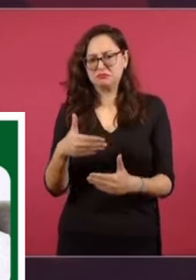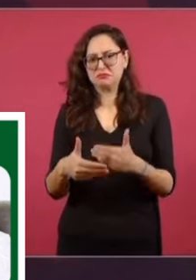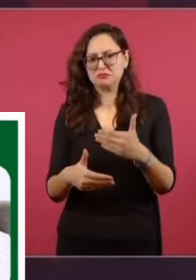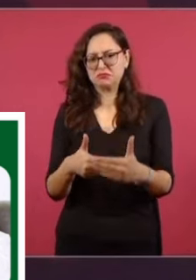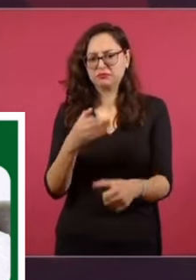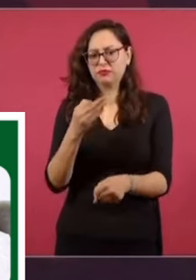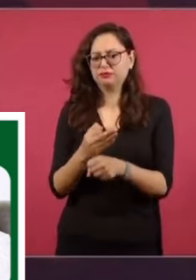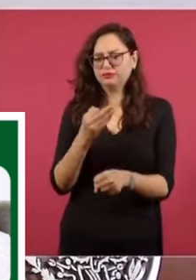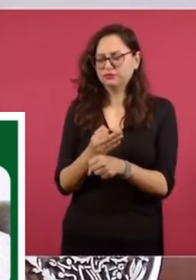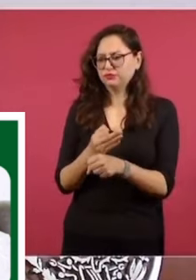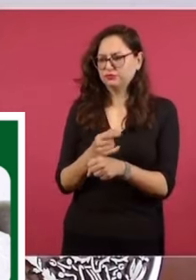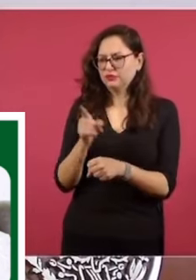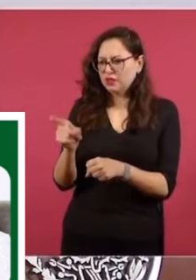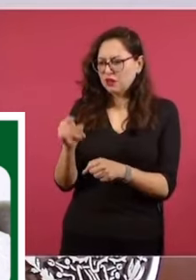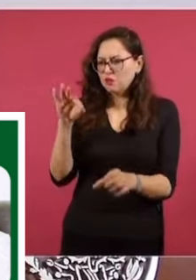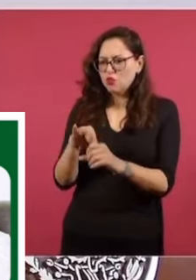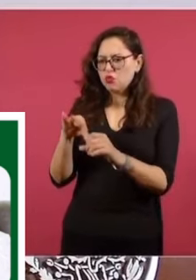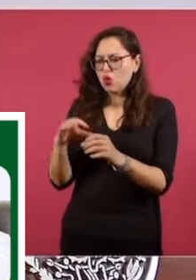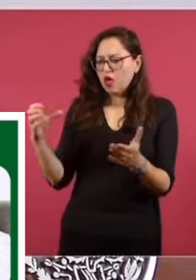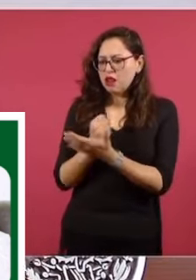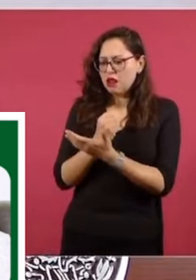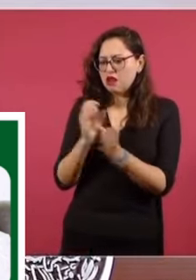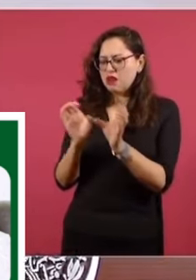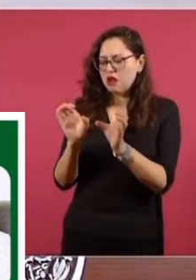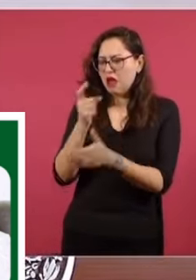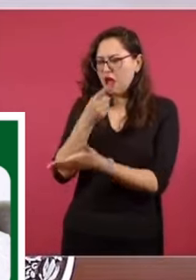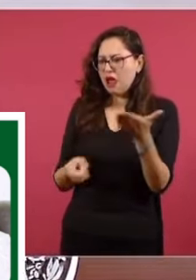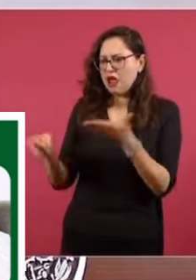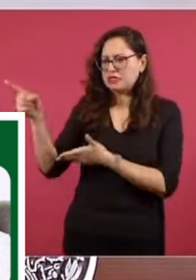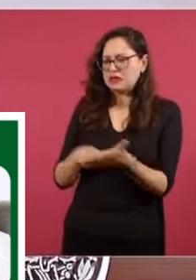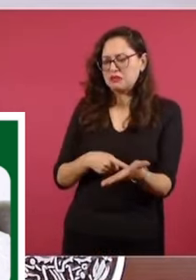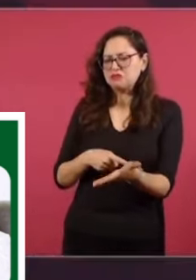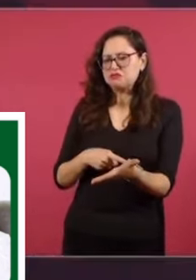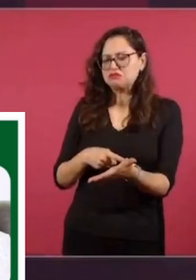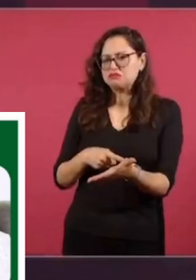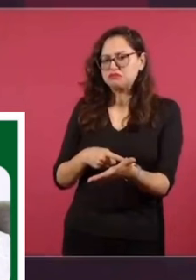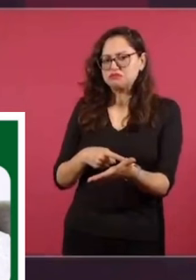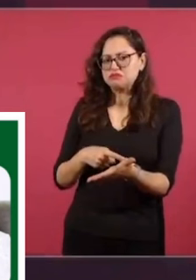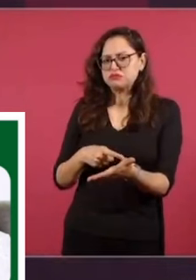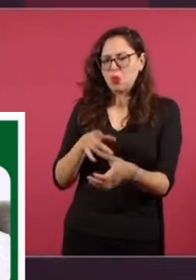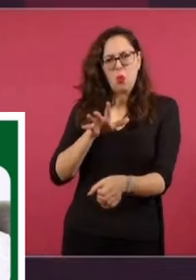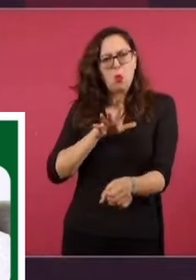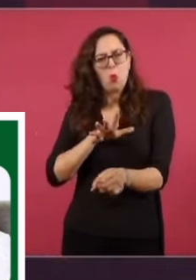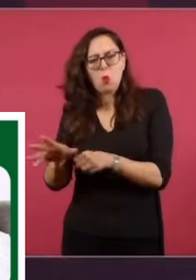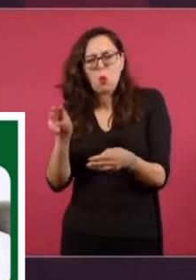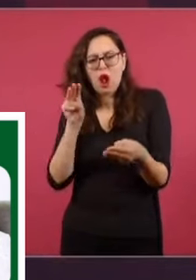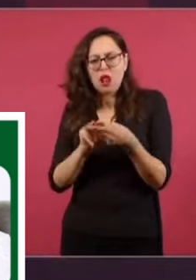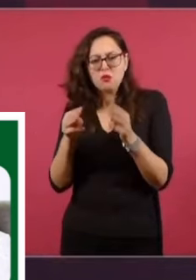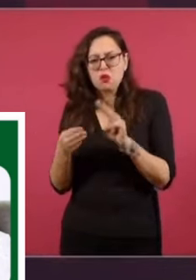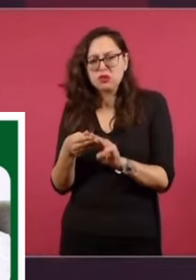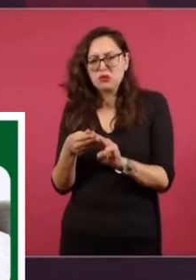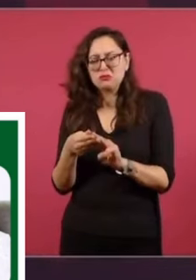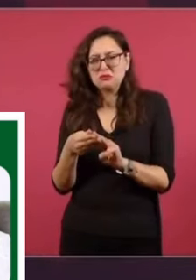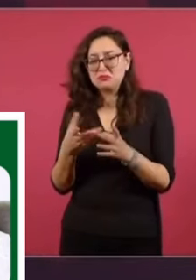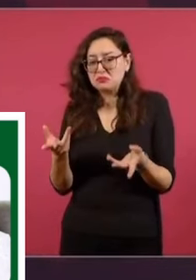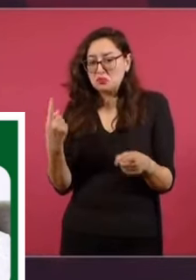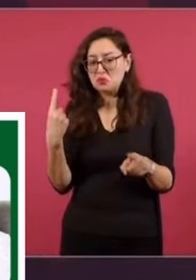cancelación, o puede ser motivo de cancelación o de desconocimiento de un triunfo, el que haya